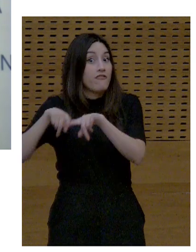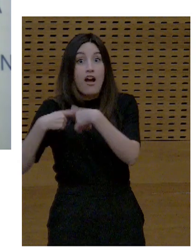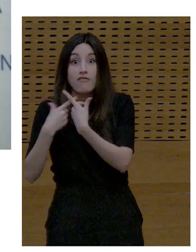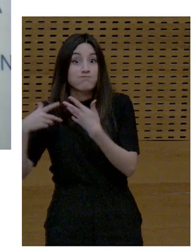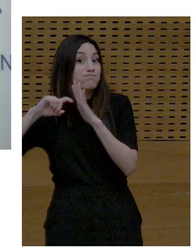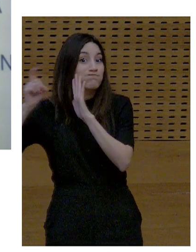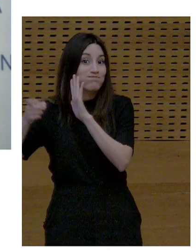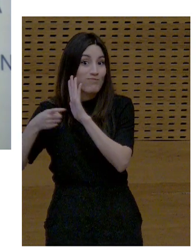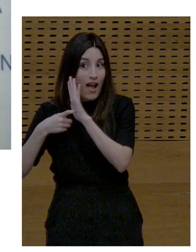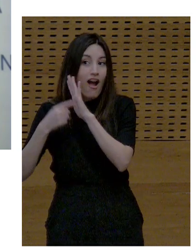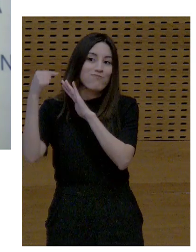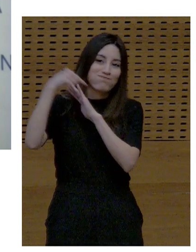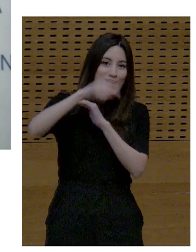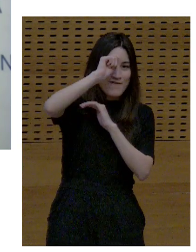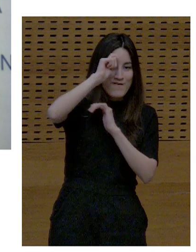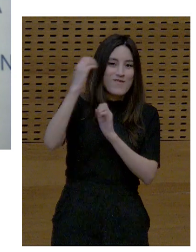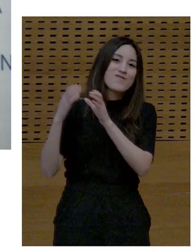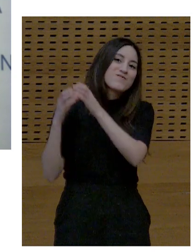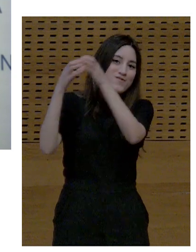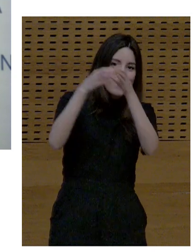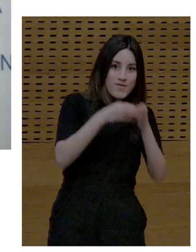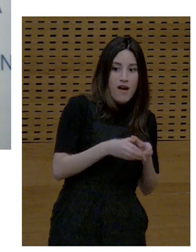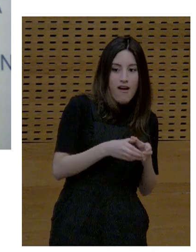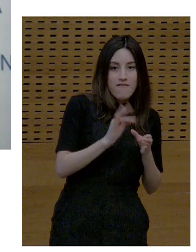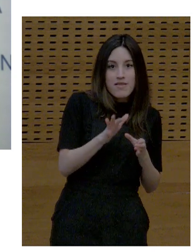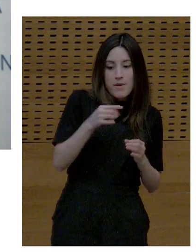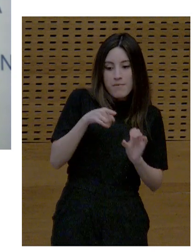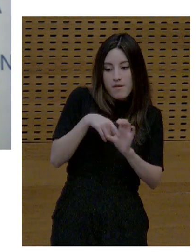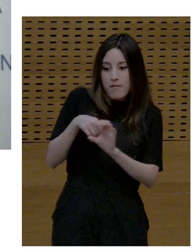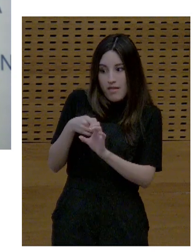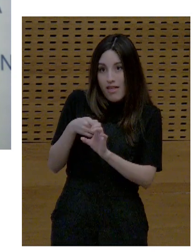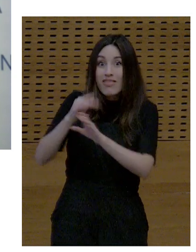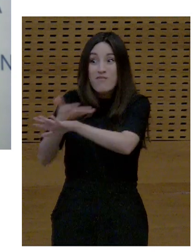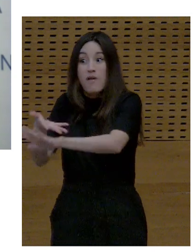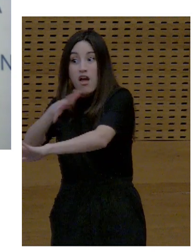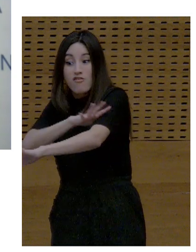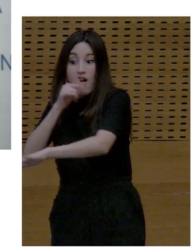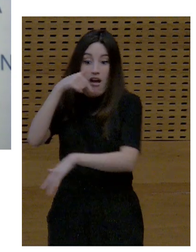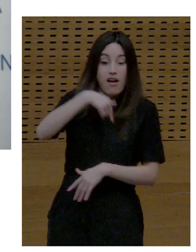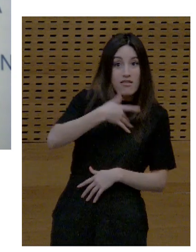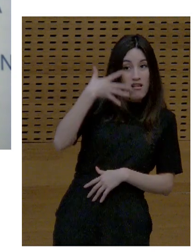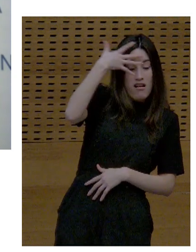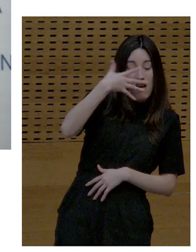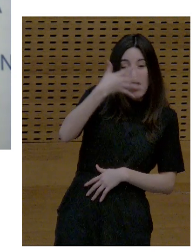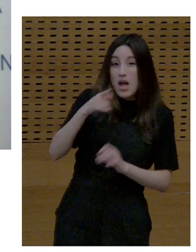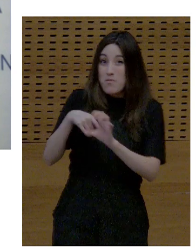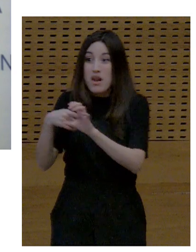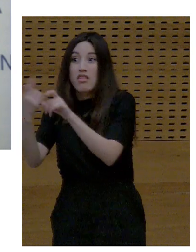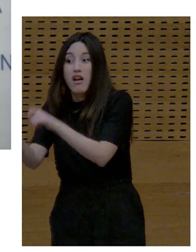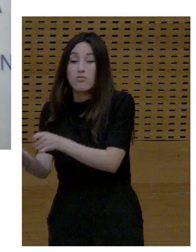familia y me ha costado 10 años trasladar mi plaza de Mallorca a Navarra. Es muy difícil trasladar plazas